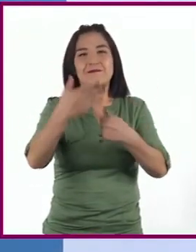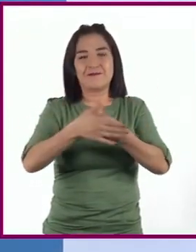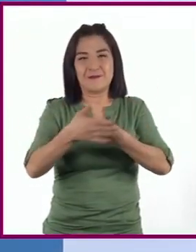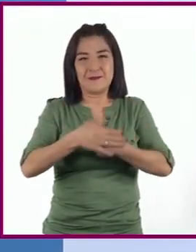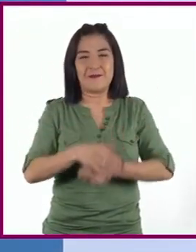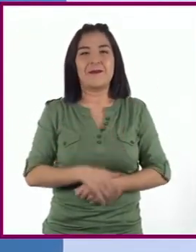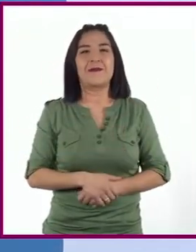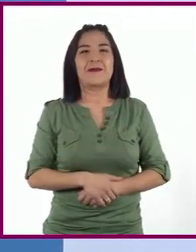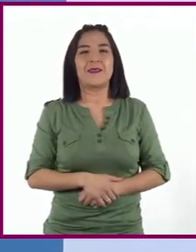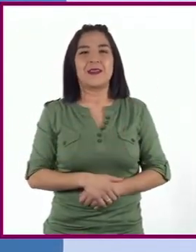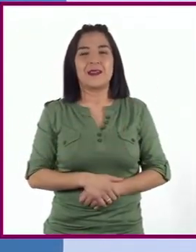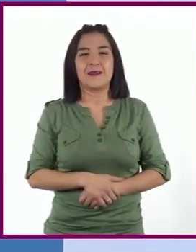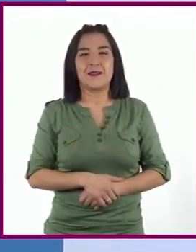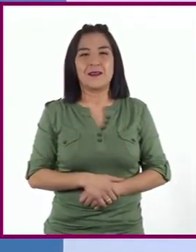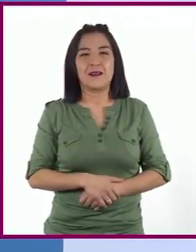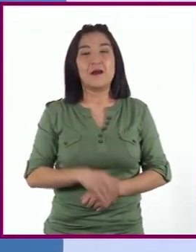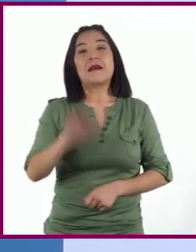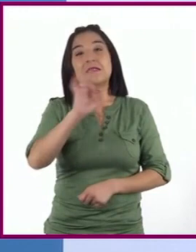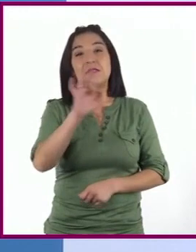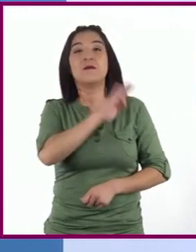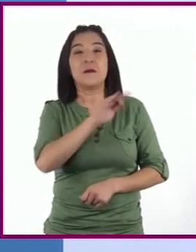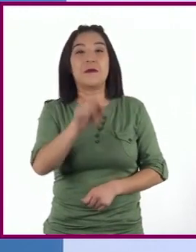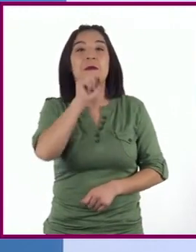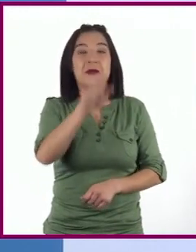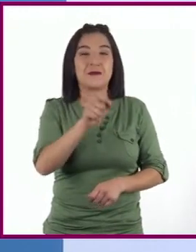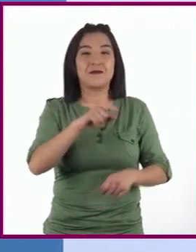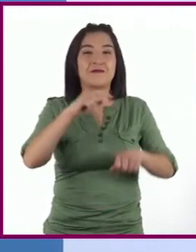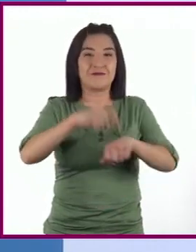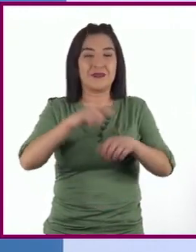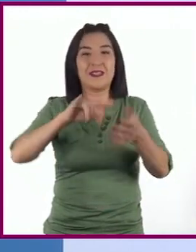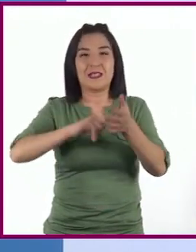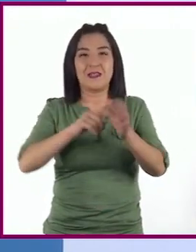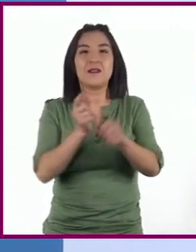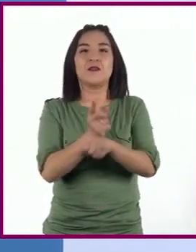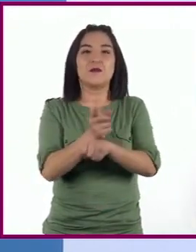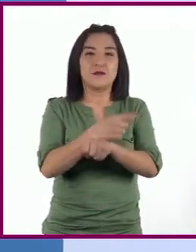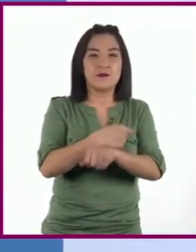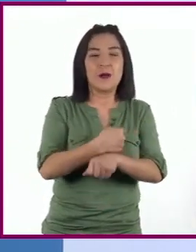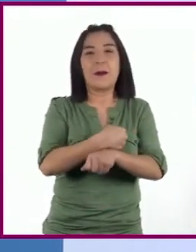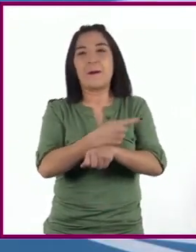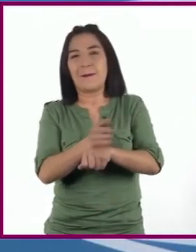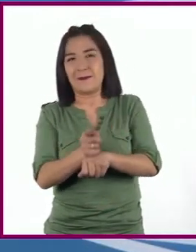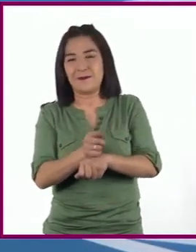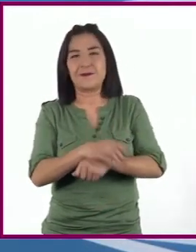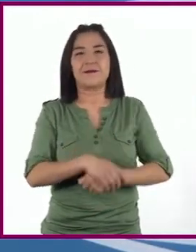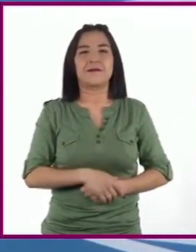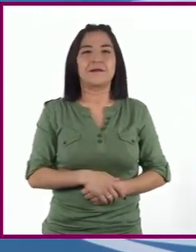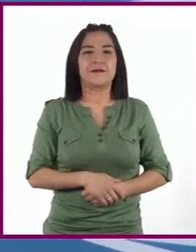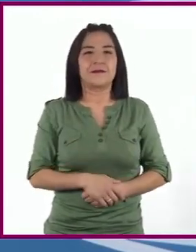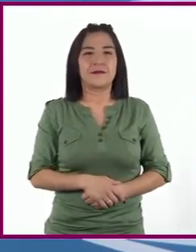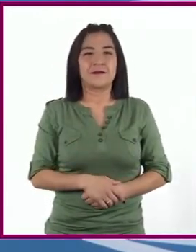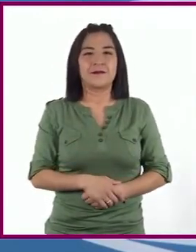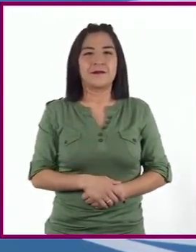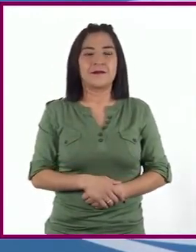que puede ser el mismo sentido de las manecillas del reloj o en sentido contrario.